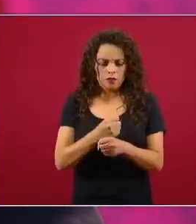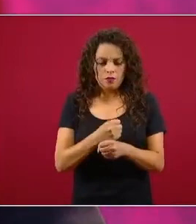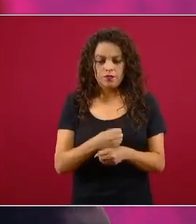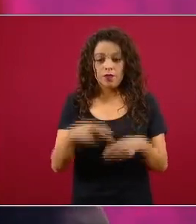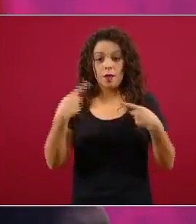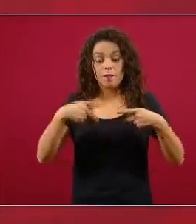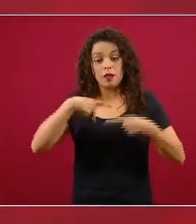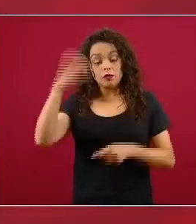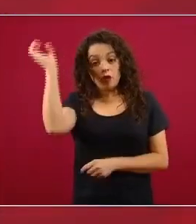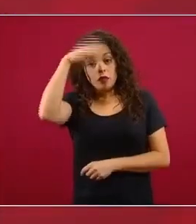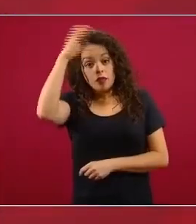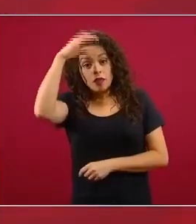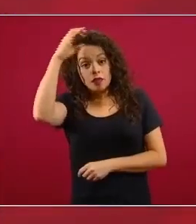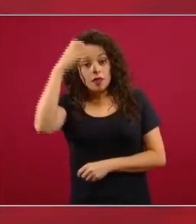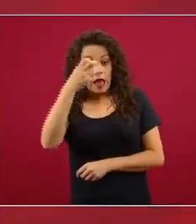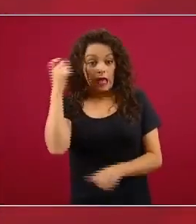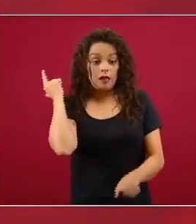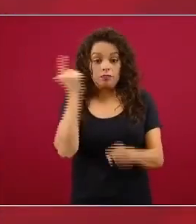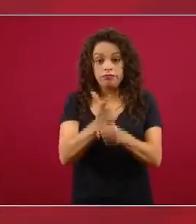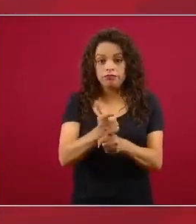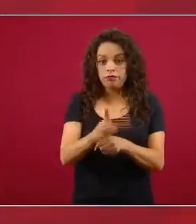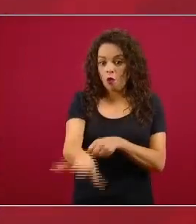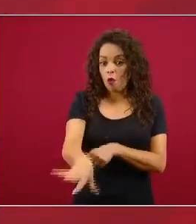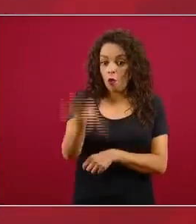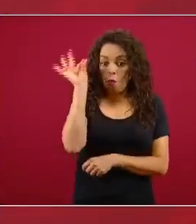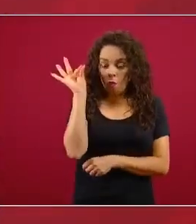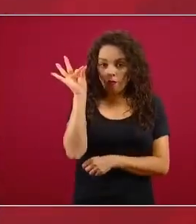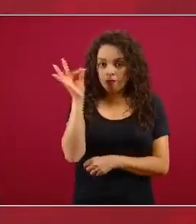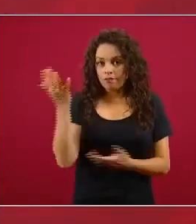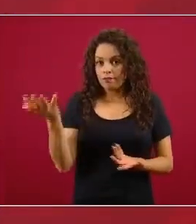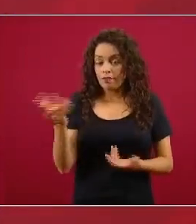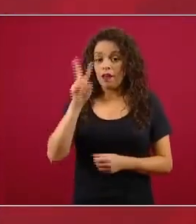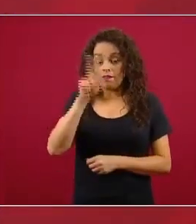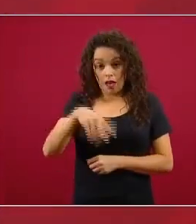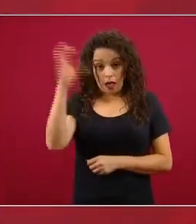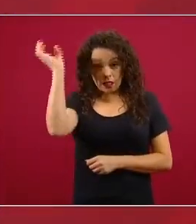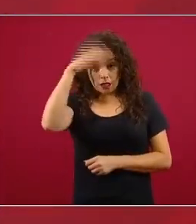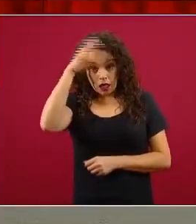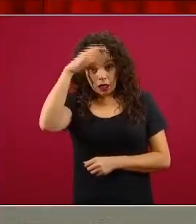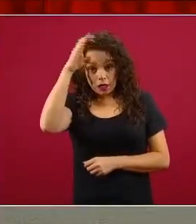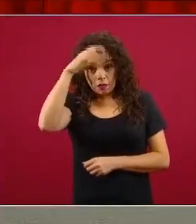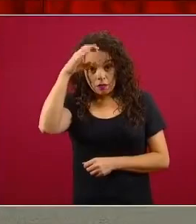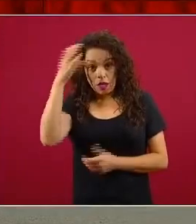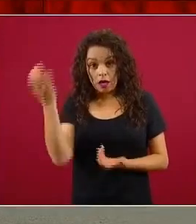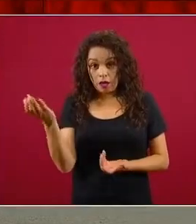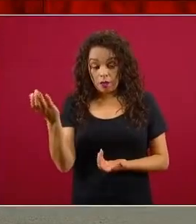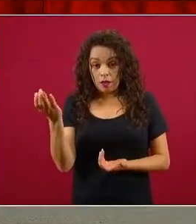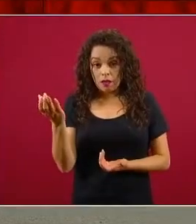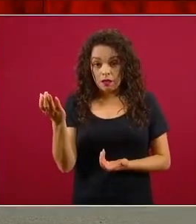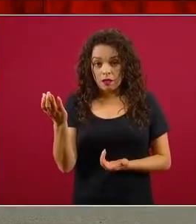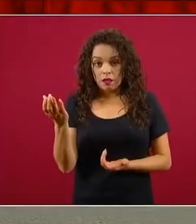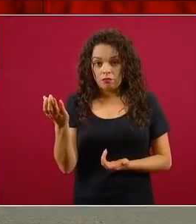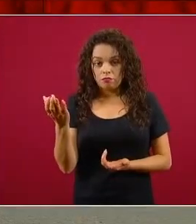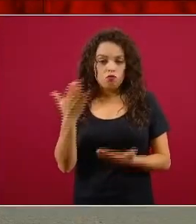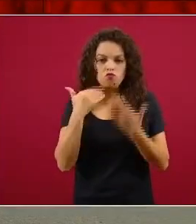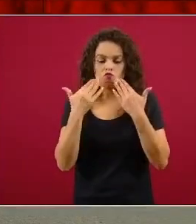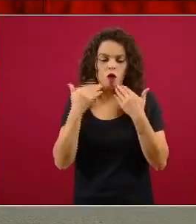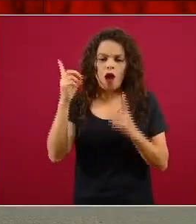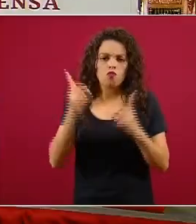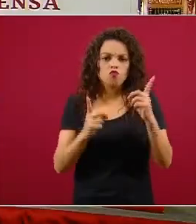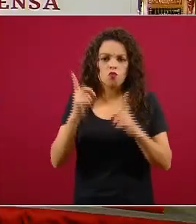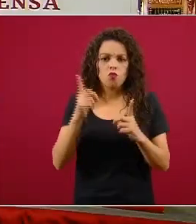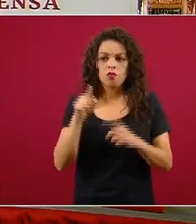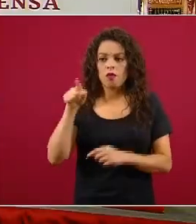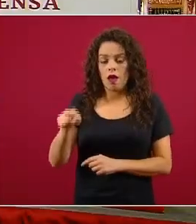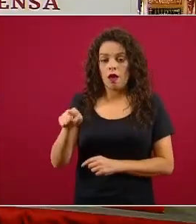personas científicas que descubrieron esto. Entonces, no hay duda científica de que el virus del papiloma humano es